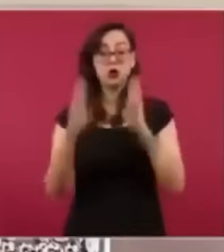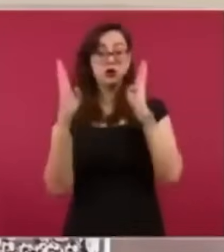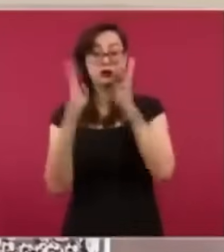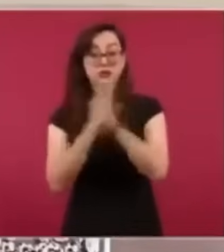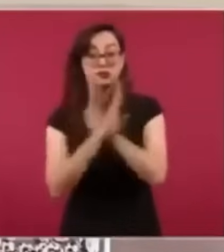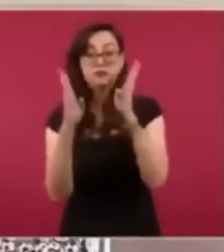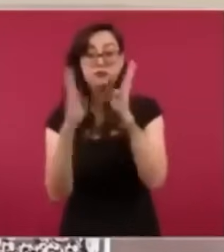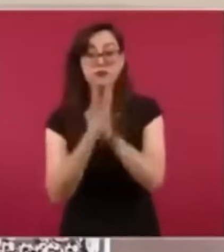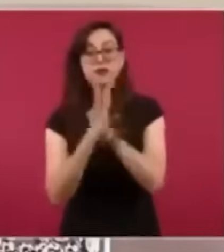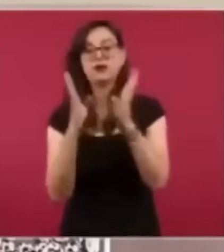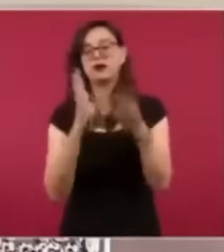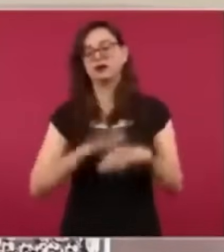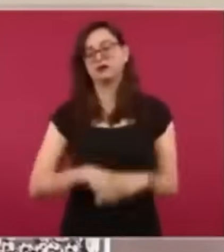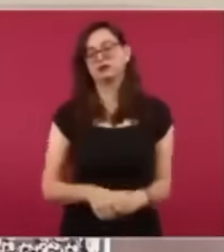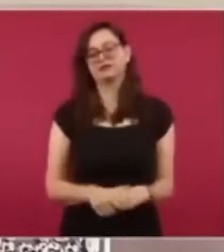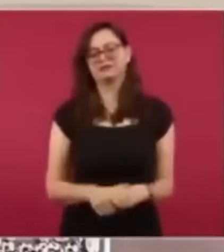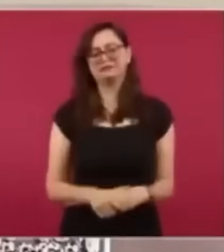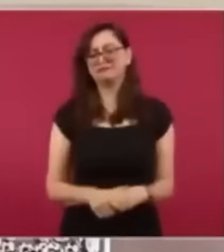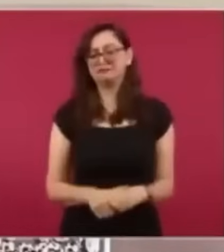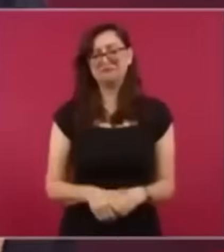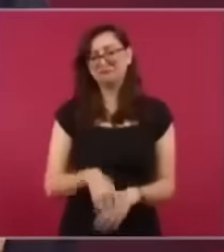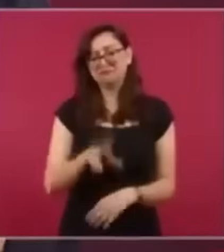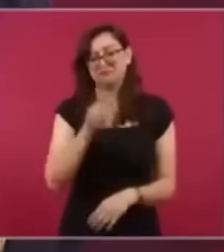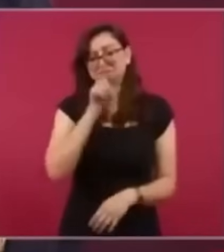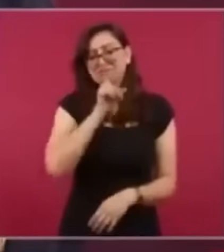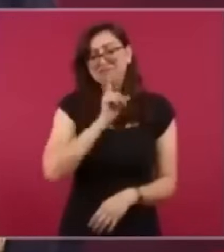Y le digo, no es cierto.